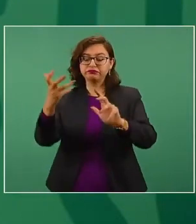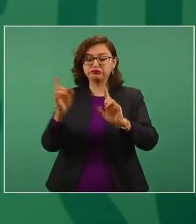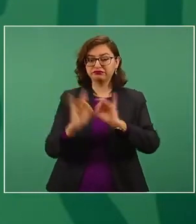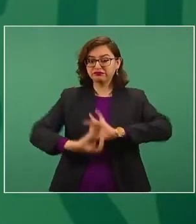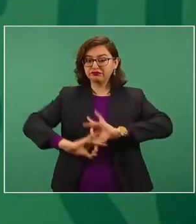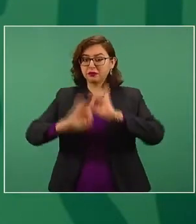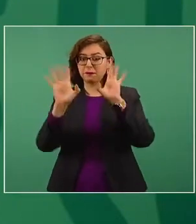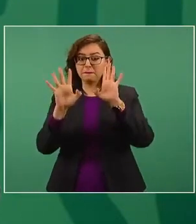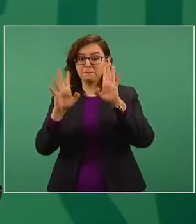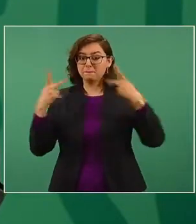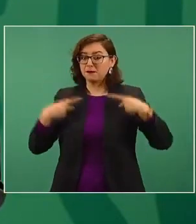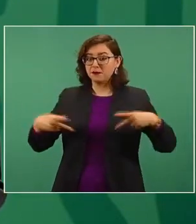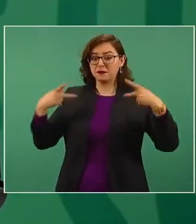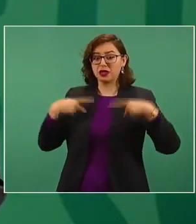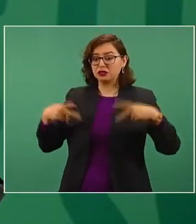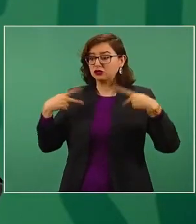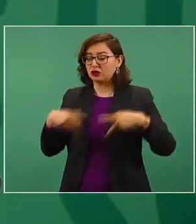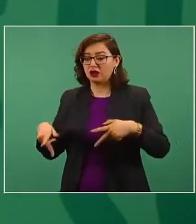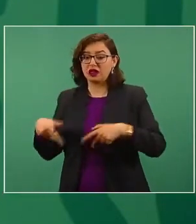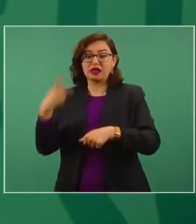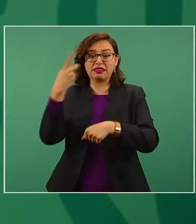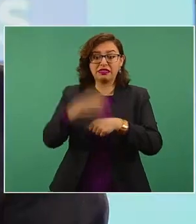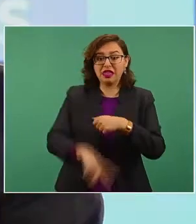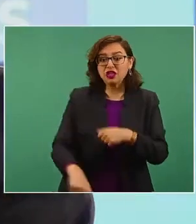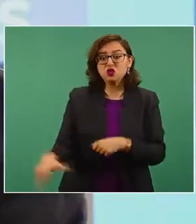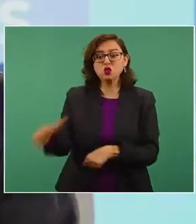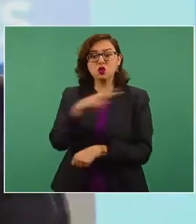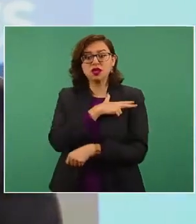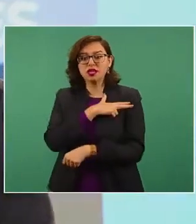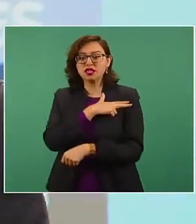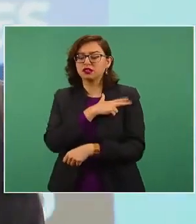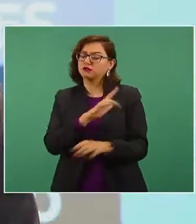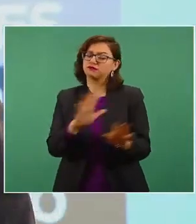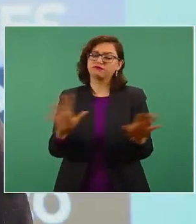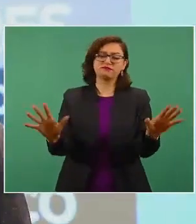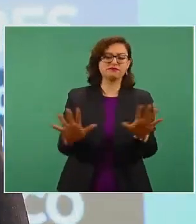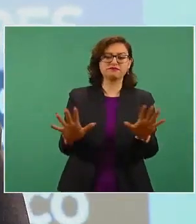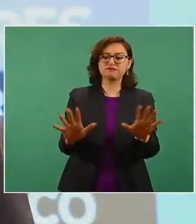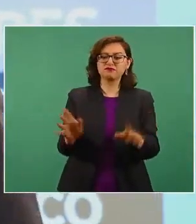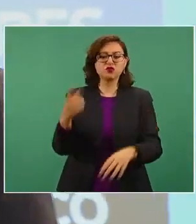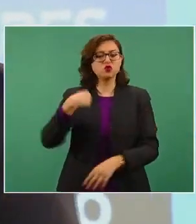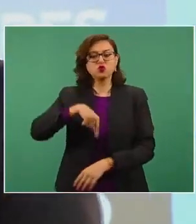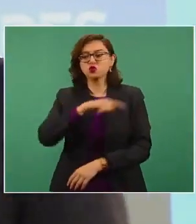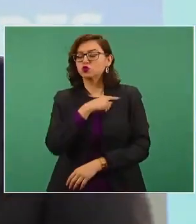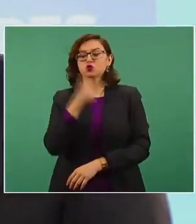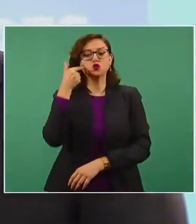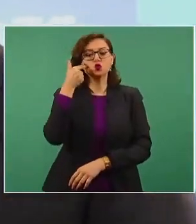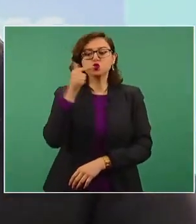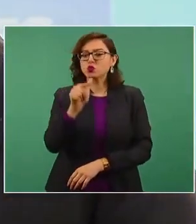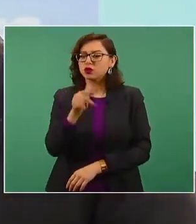No queremos heridos, no queremos que nadie